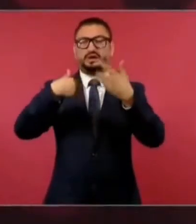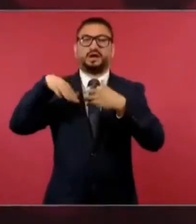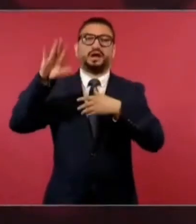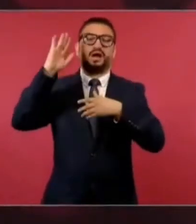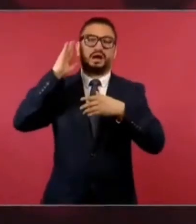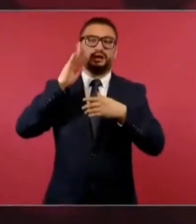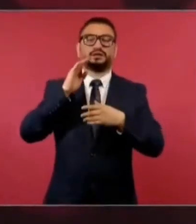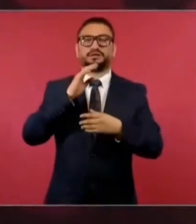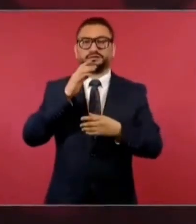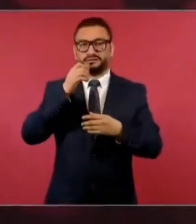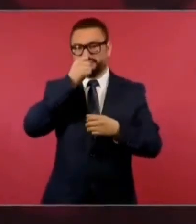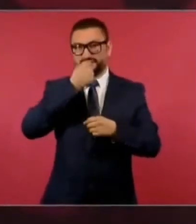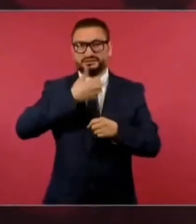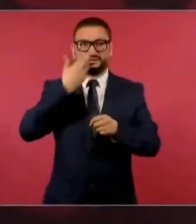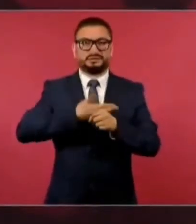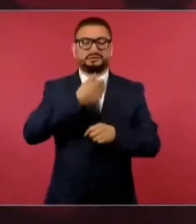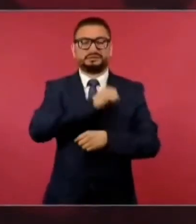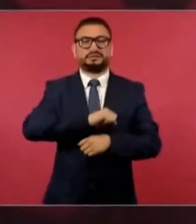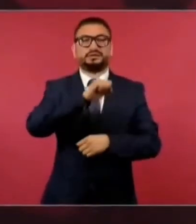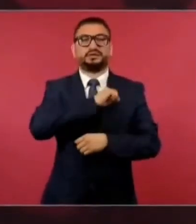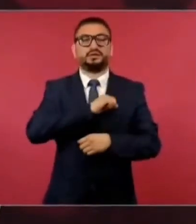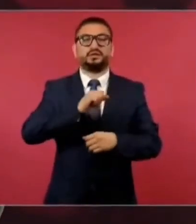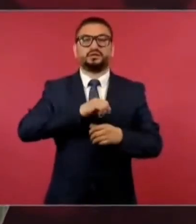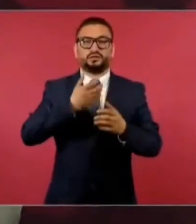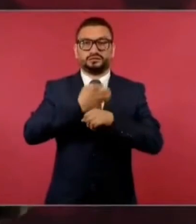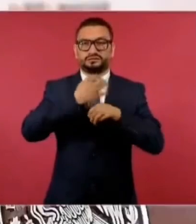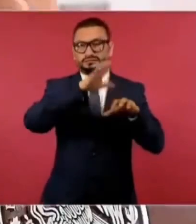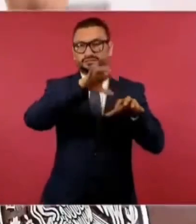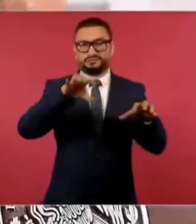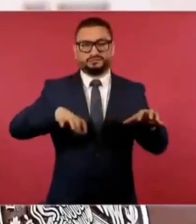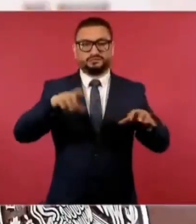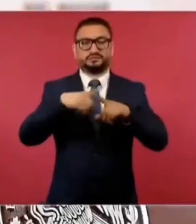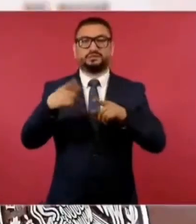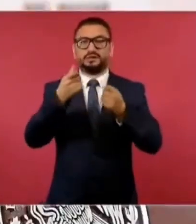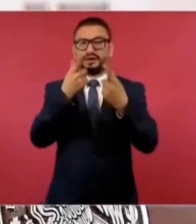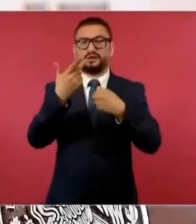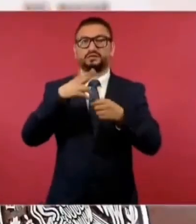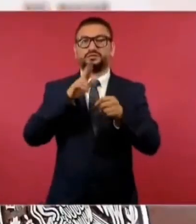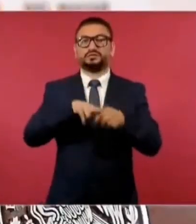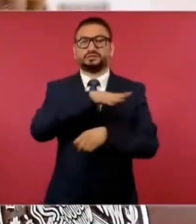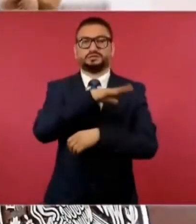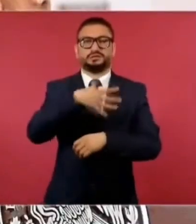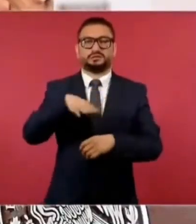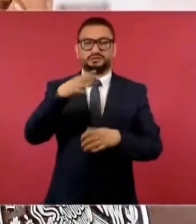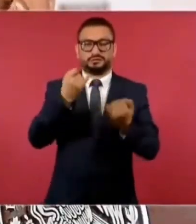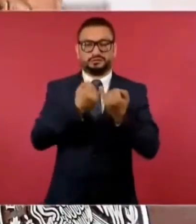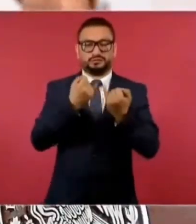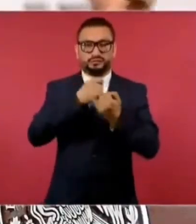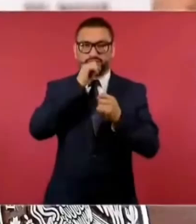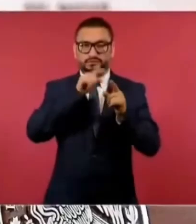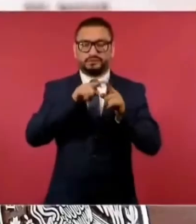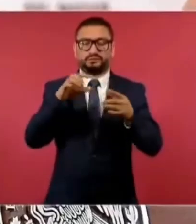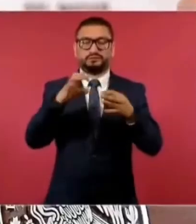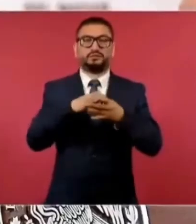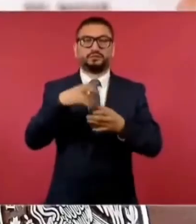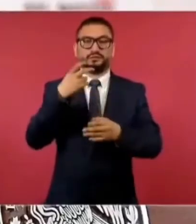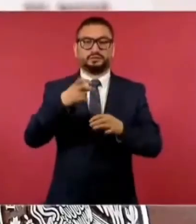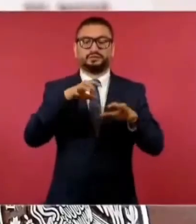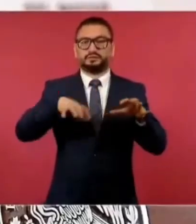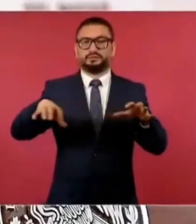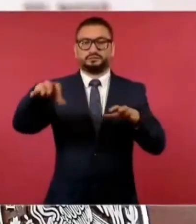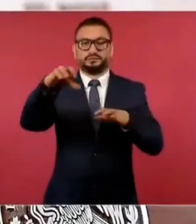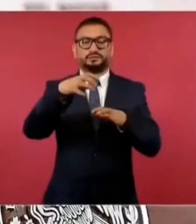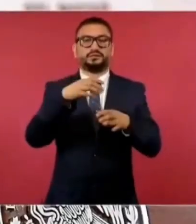años en las secretarías de salud de los estados, pero también para algunos hospitales generales que tienen esa denominación, pero que están